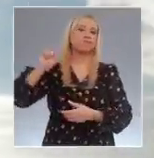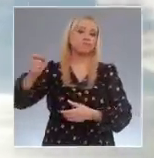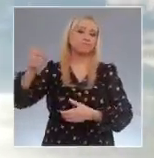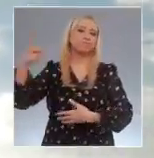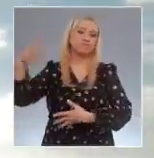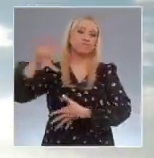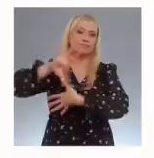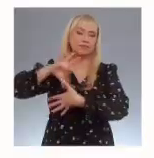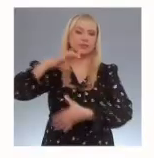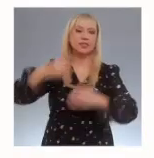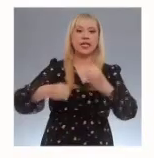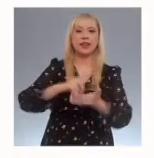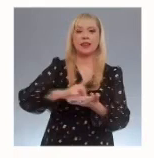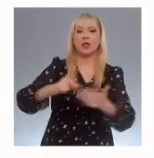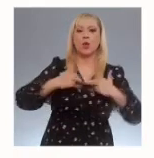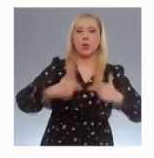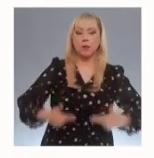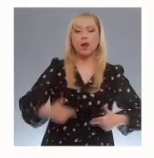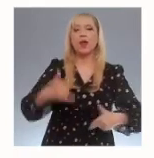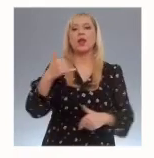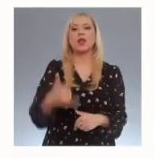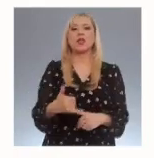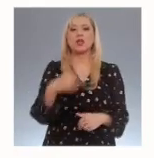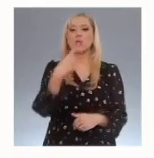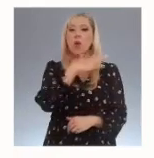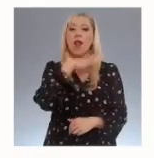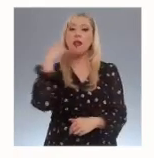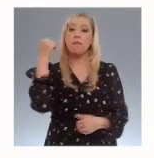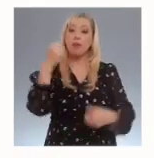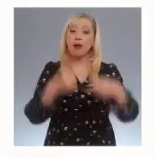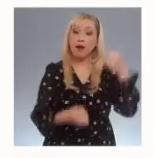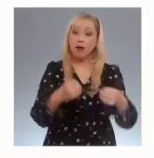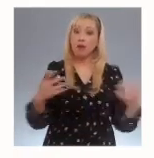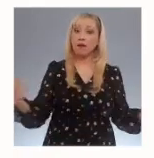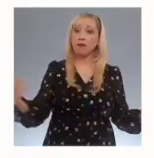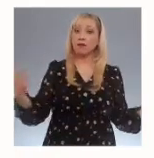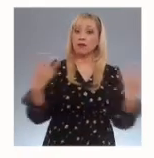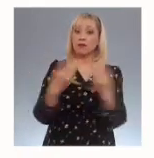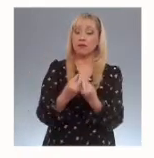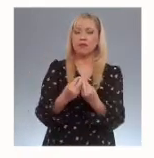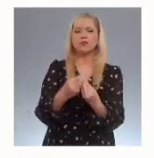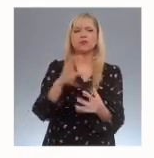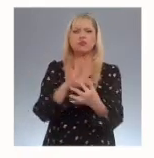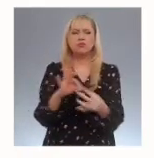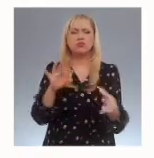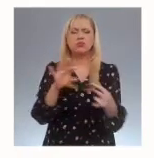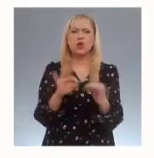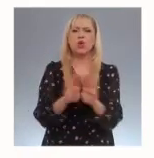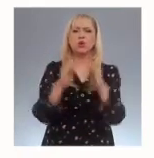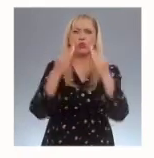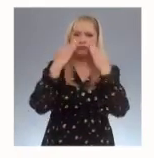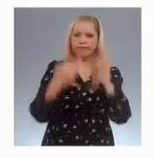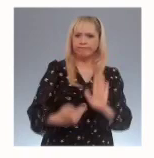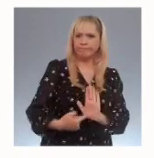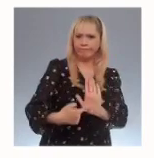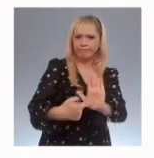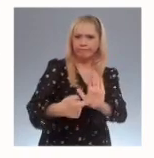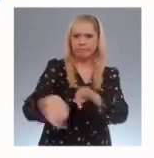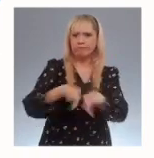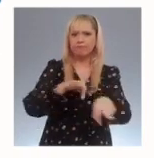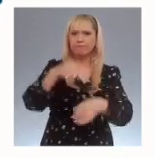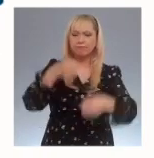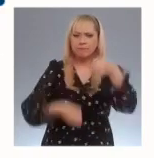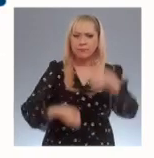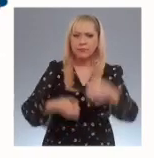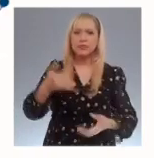Tribunal Constitucional Federal de Alemania abordarán temas relacionados con la justicia abierta y el control de convencionalidad e impacto de